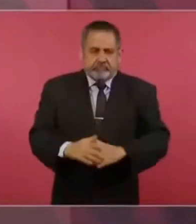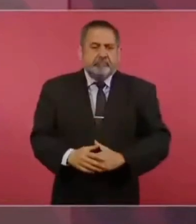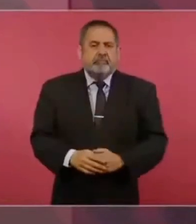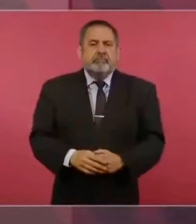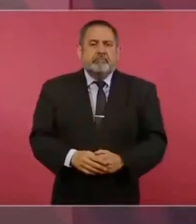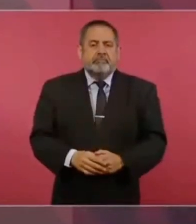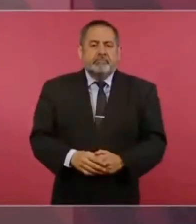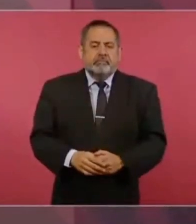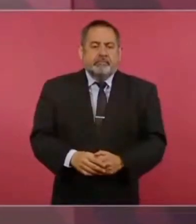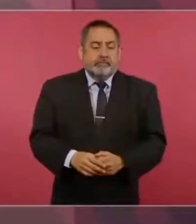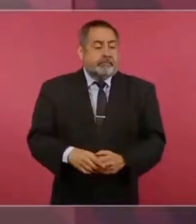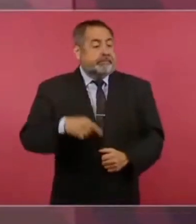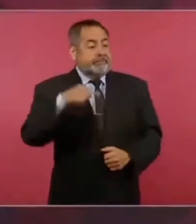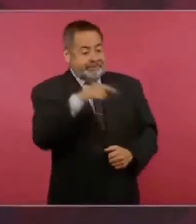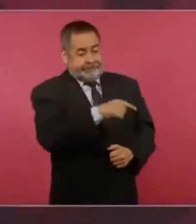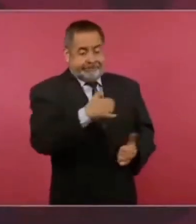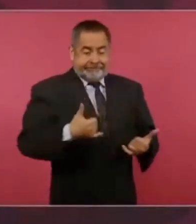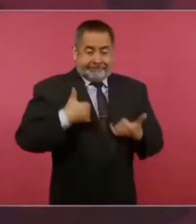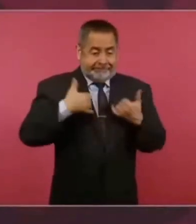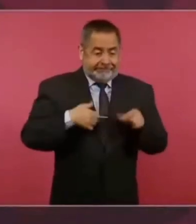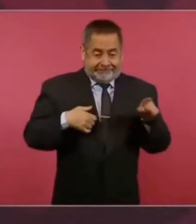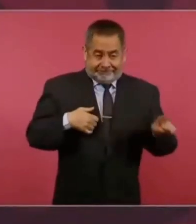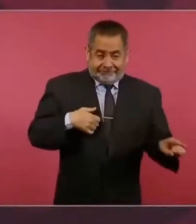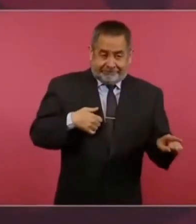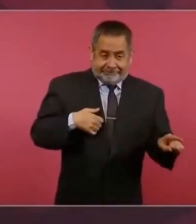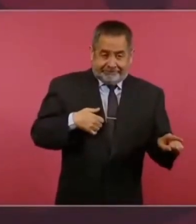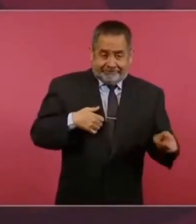Y este joven que entra al CISEN